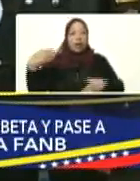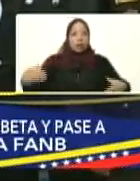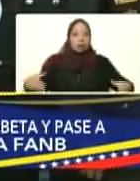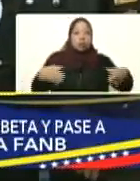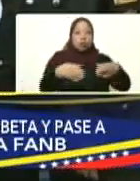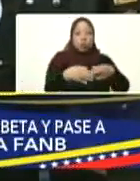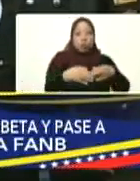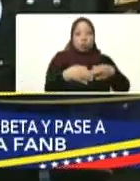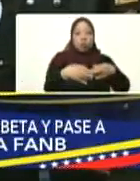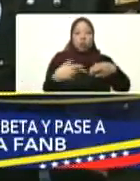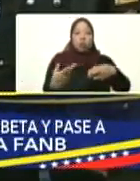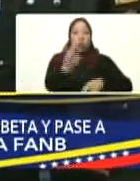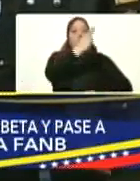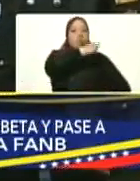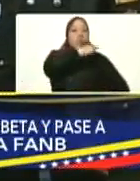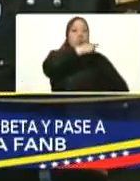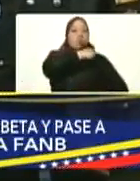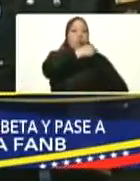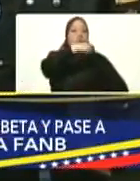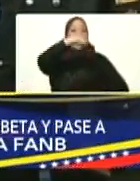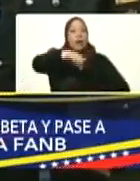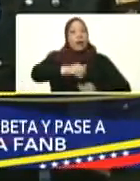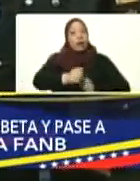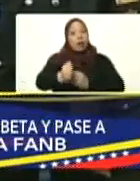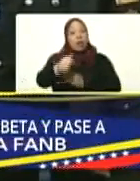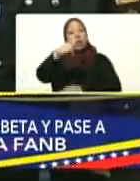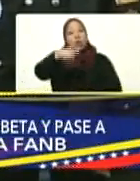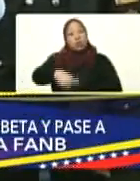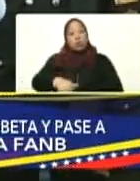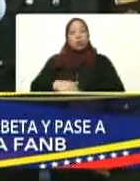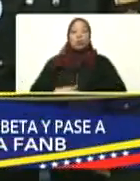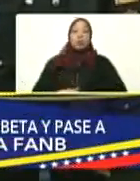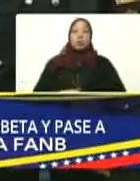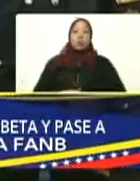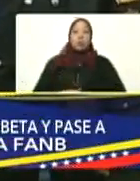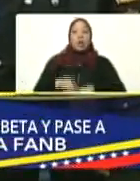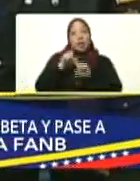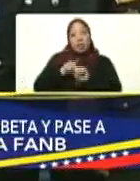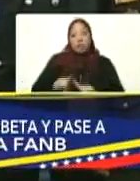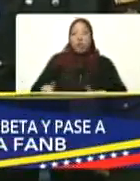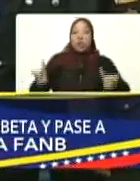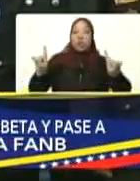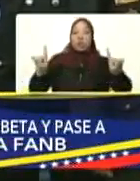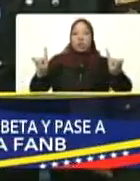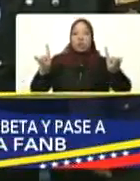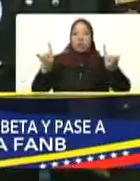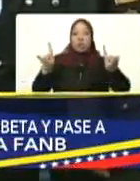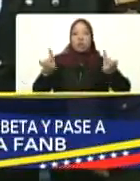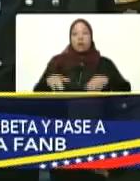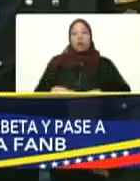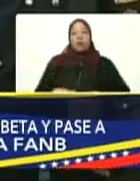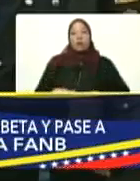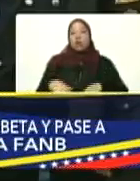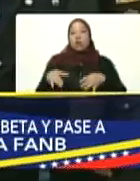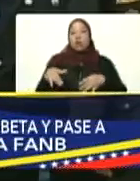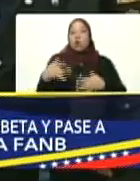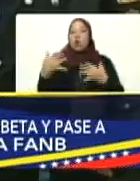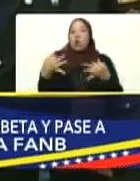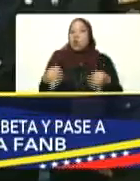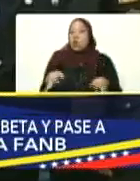saber que esto es algo extraordinario. Y